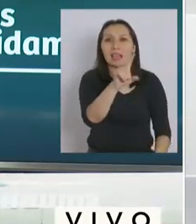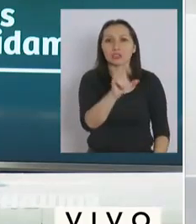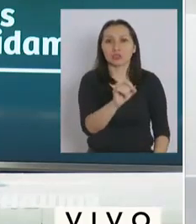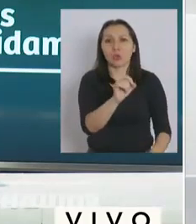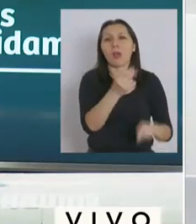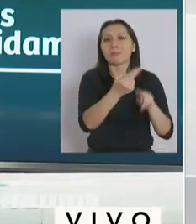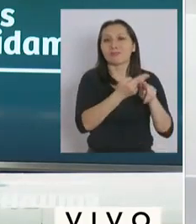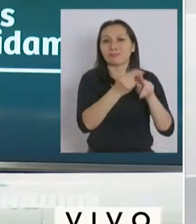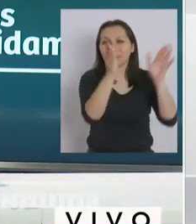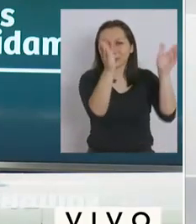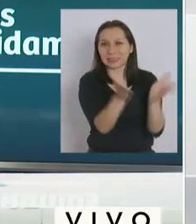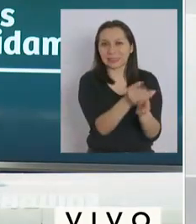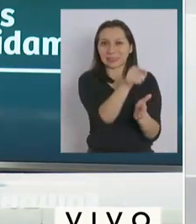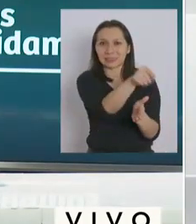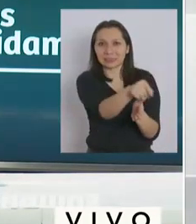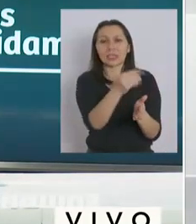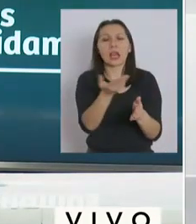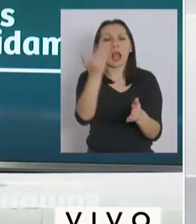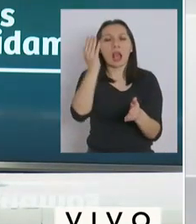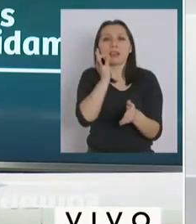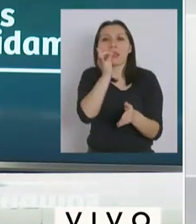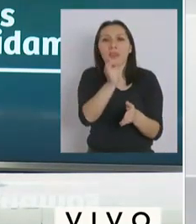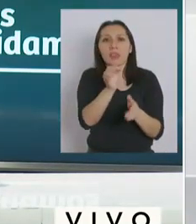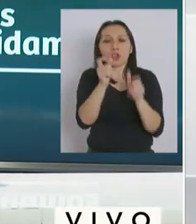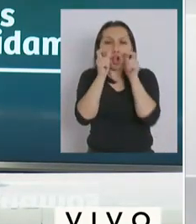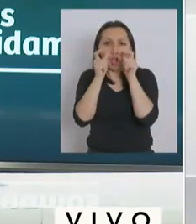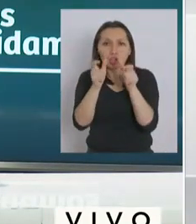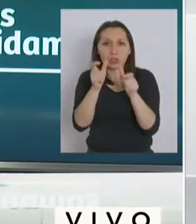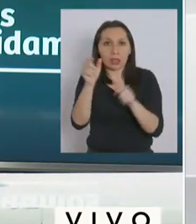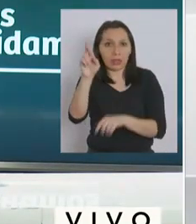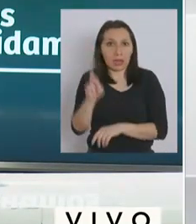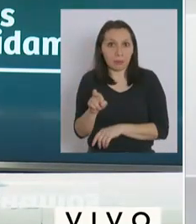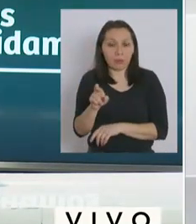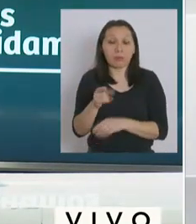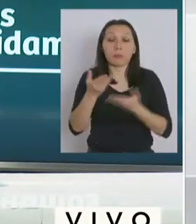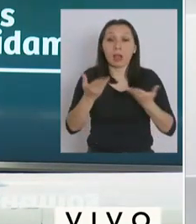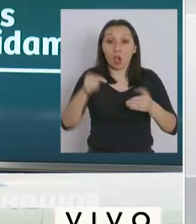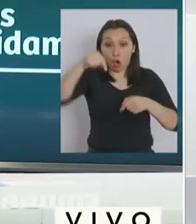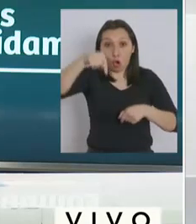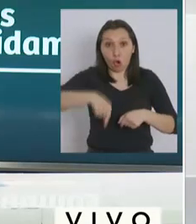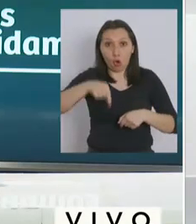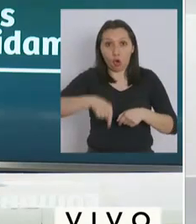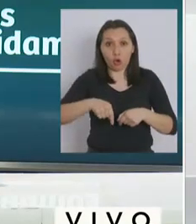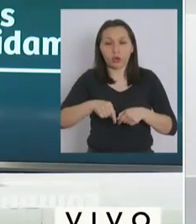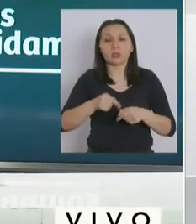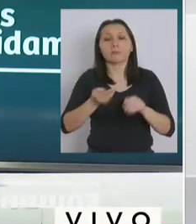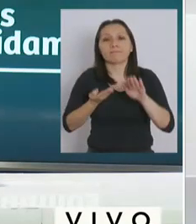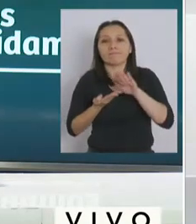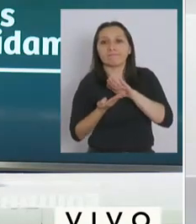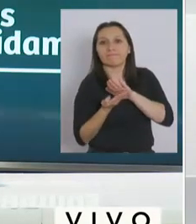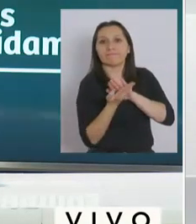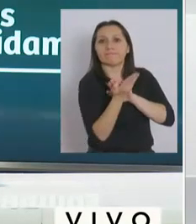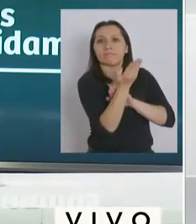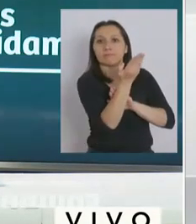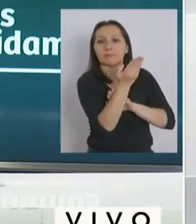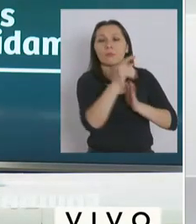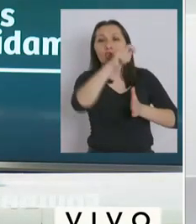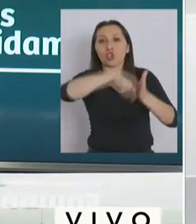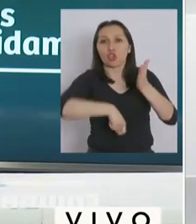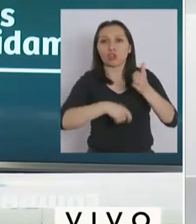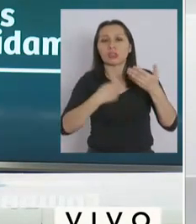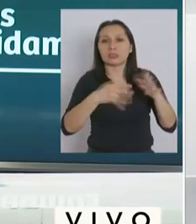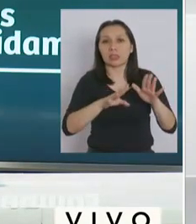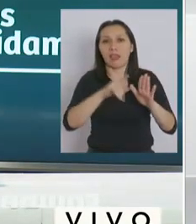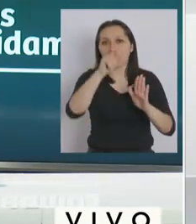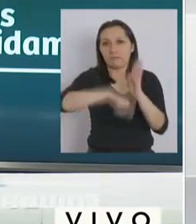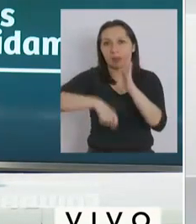que había señalado la Contraloría, de modo tal de que hoy día se estaría ingresando el contrato